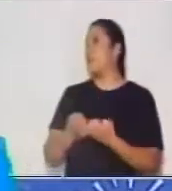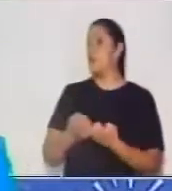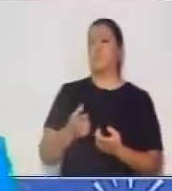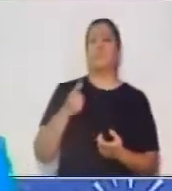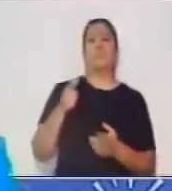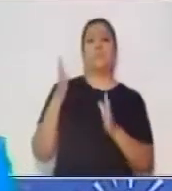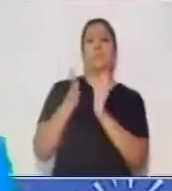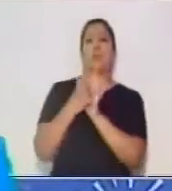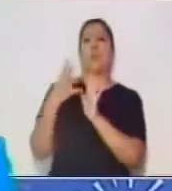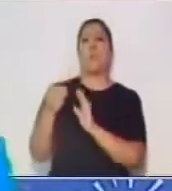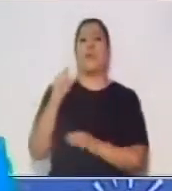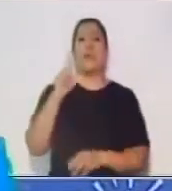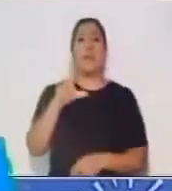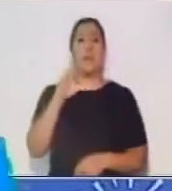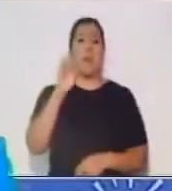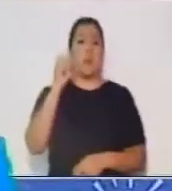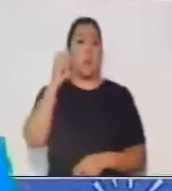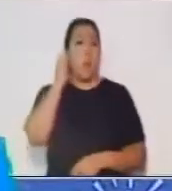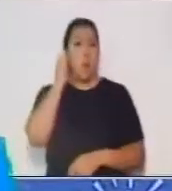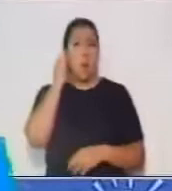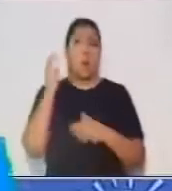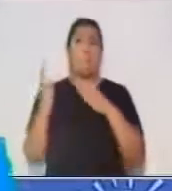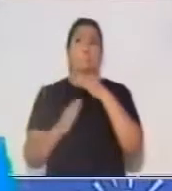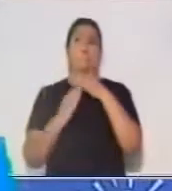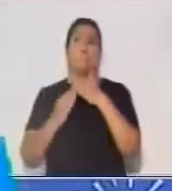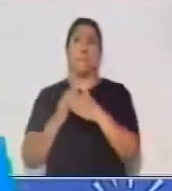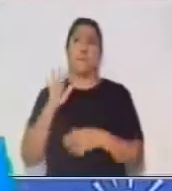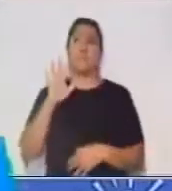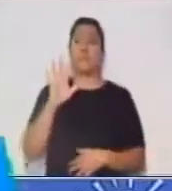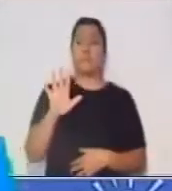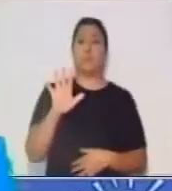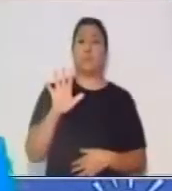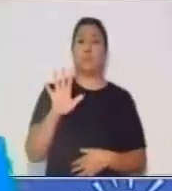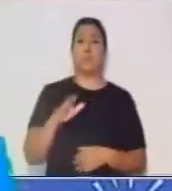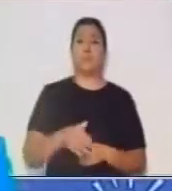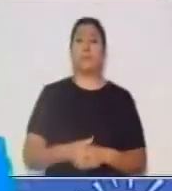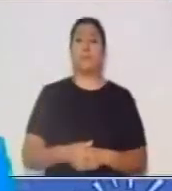dices algo, te fracasa. No, te... Déjame hablar.